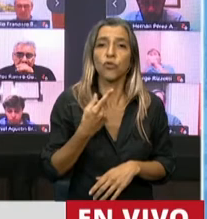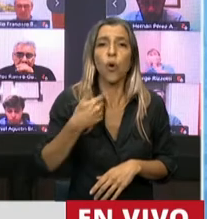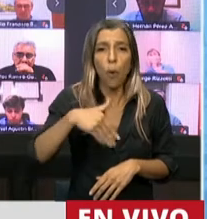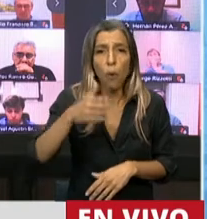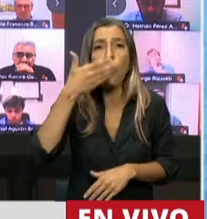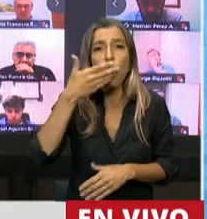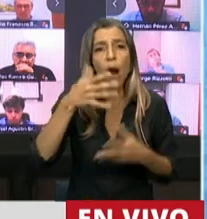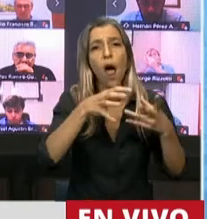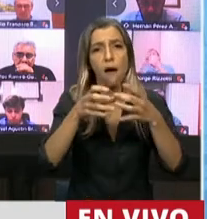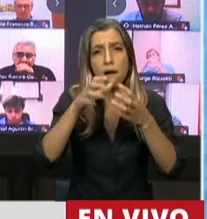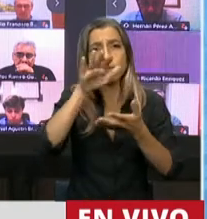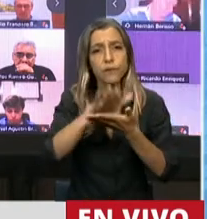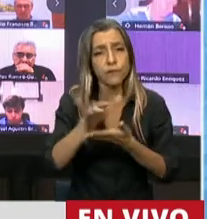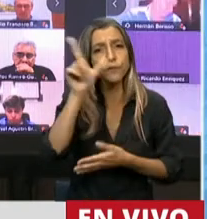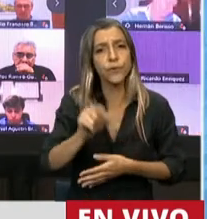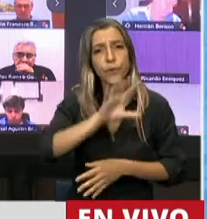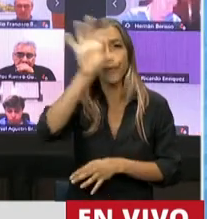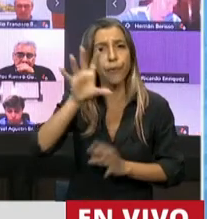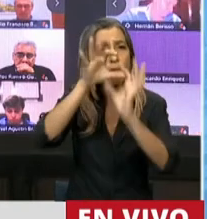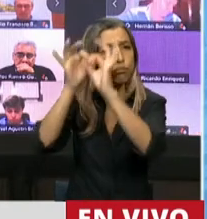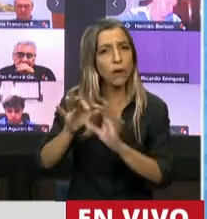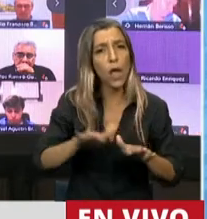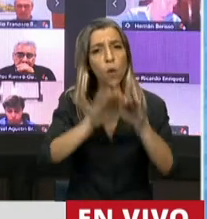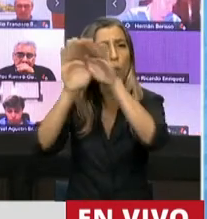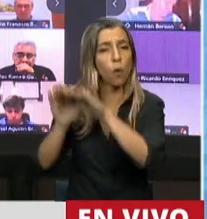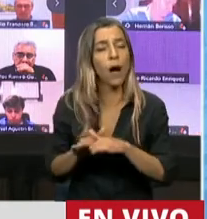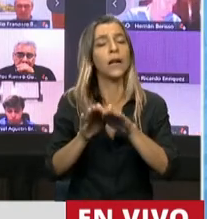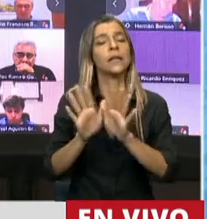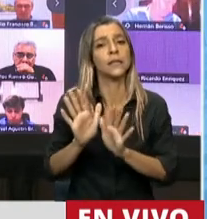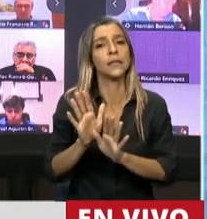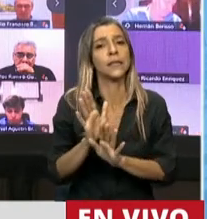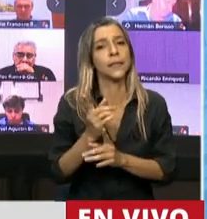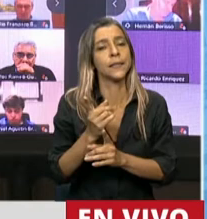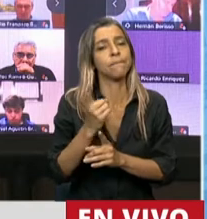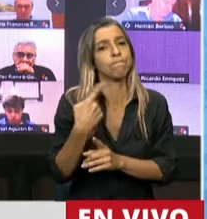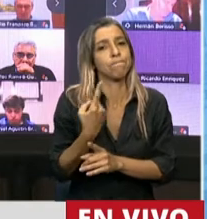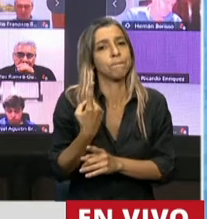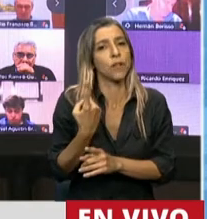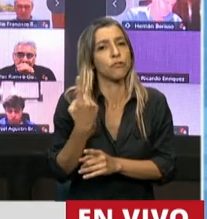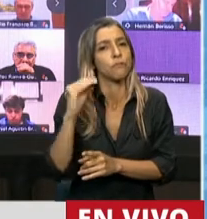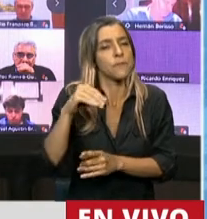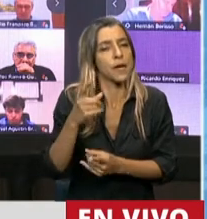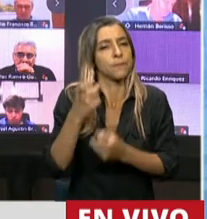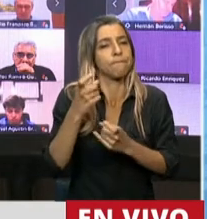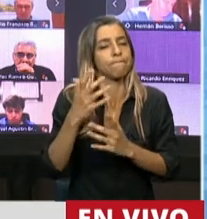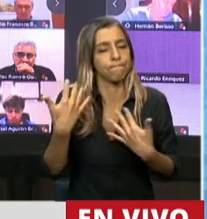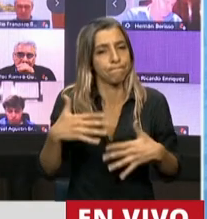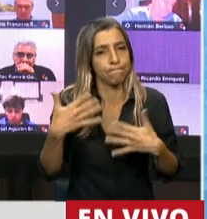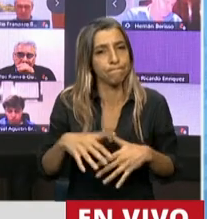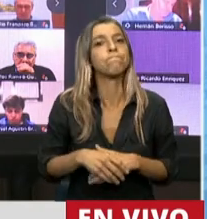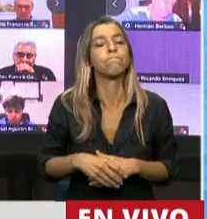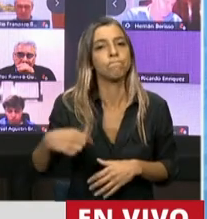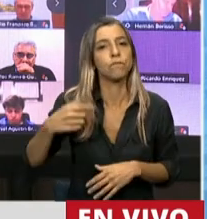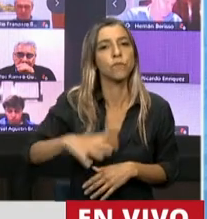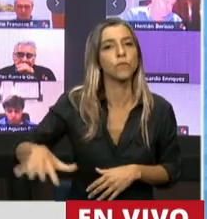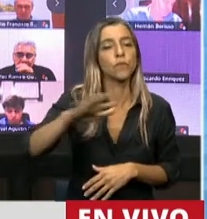país, tenemos que salir de esta visión un poco simplista. La ciudadanía nos está pidiendo mayor profundidad, mayor